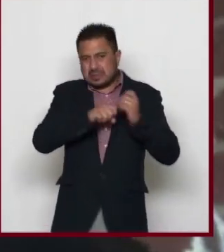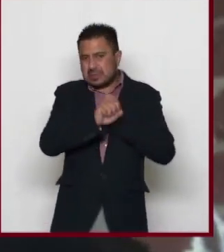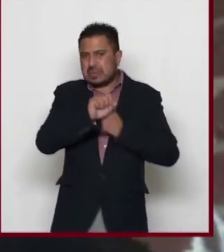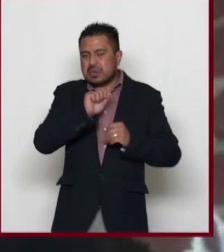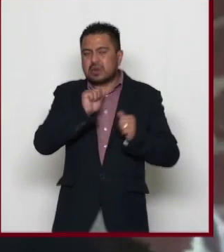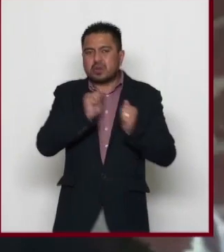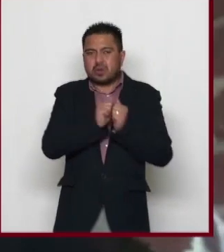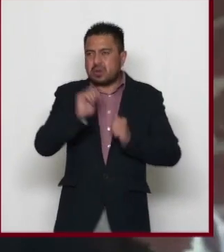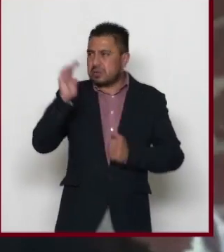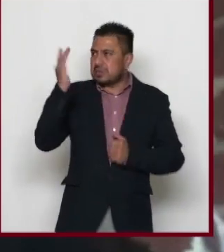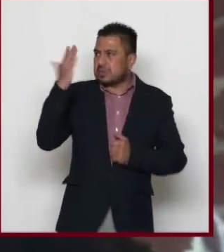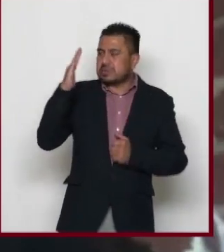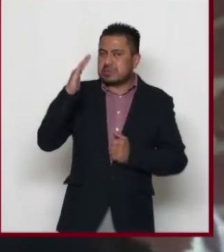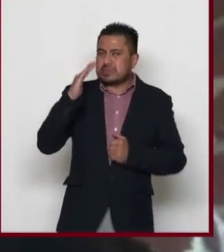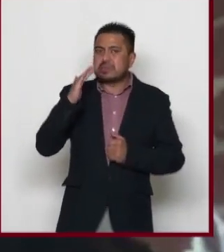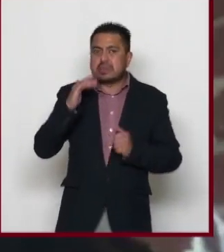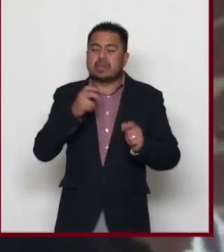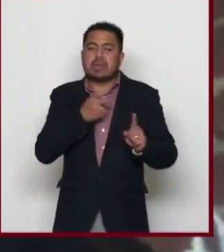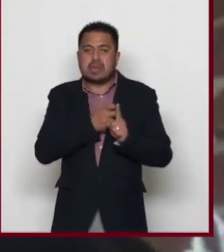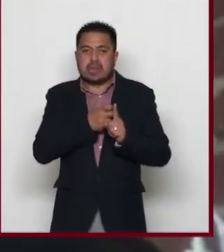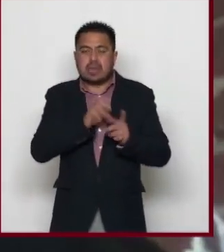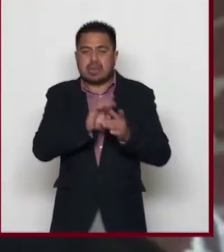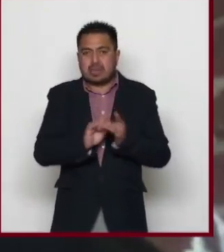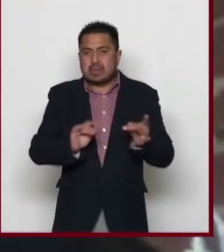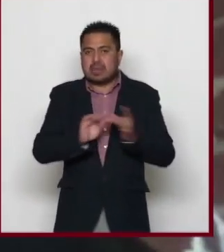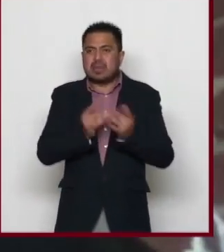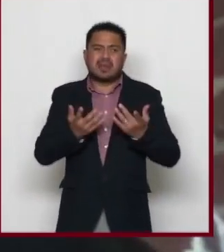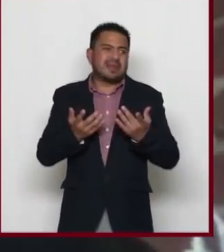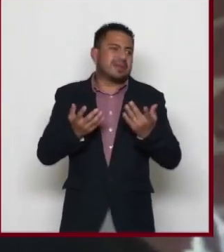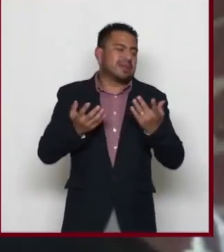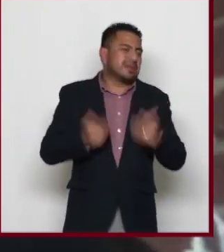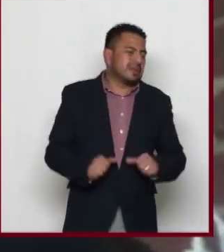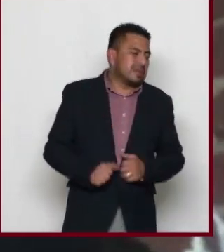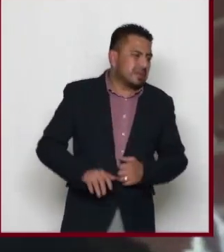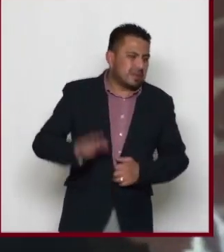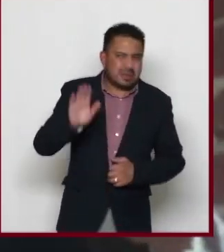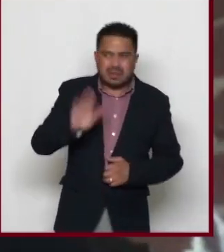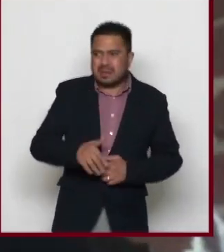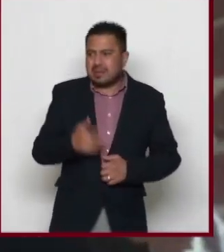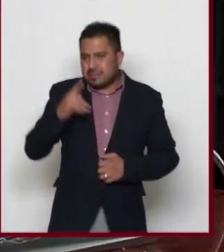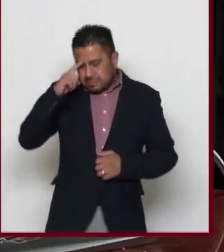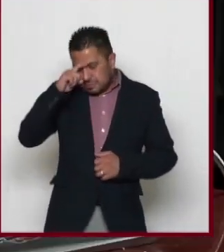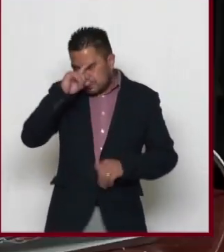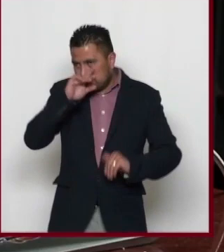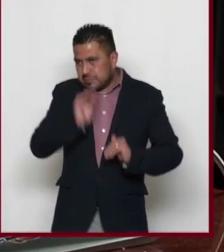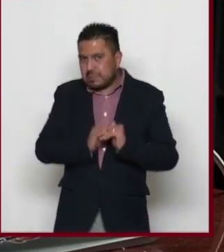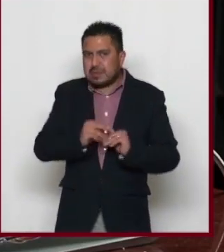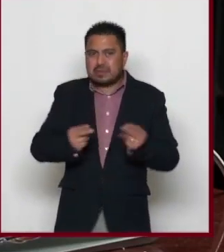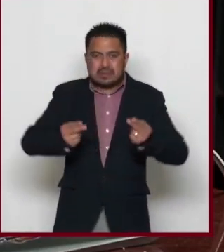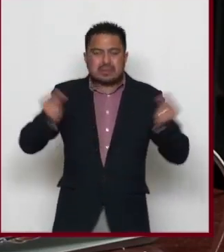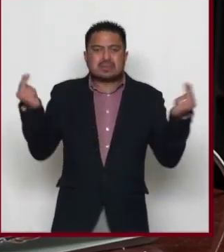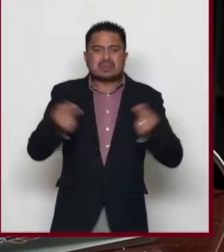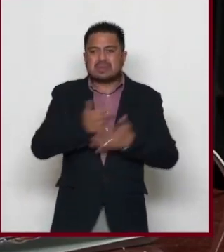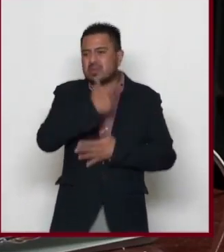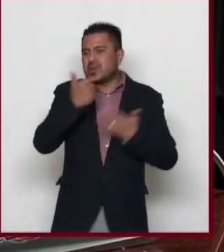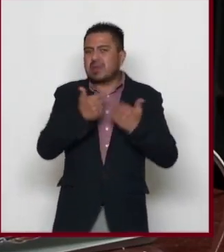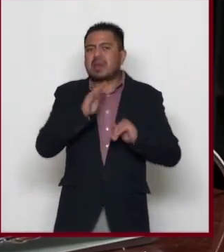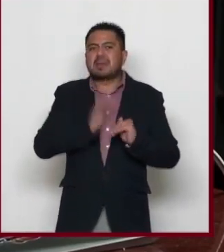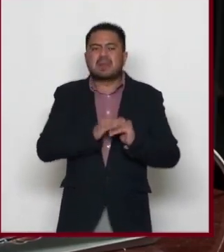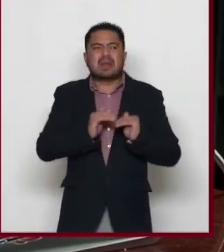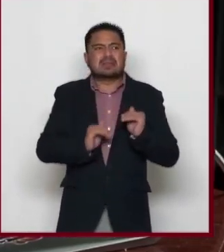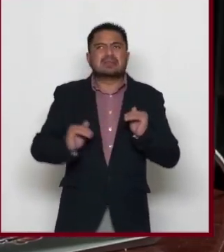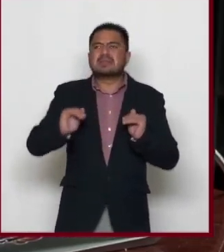superficies de algunas superficies ópticas, en particular de los espejos, por cierto, pues ya está